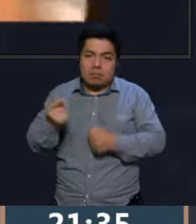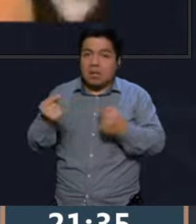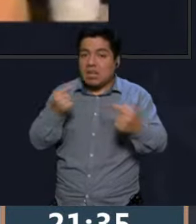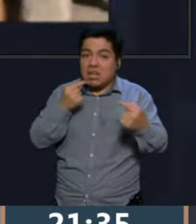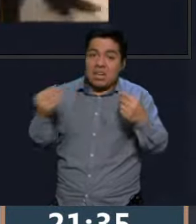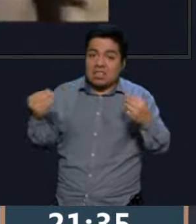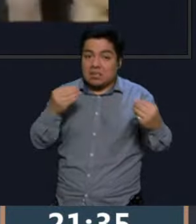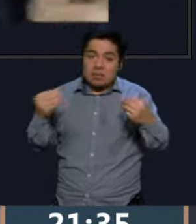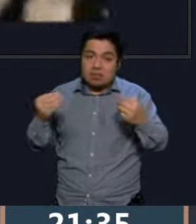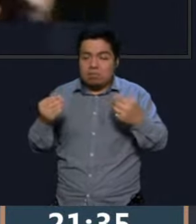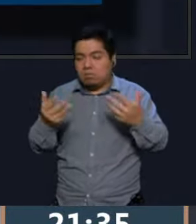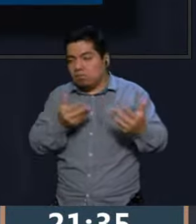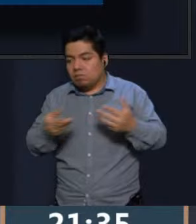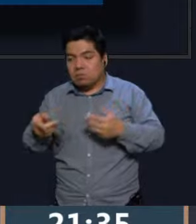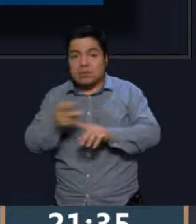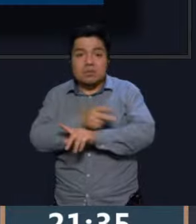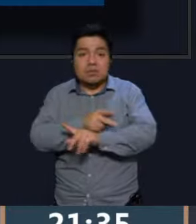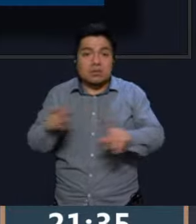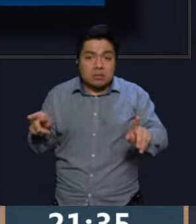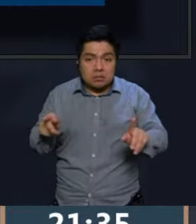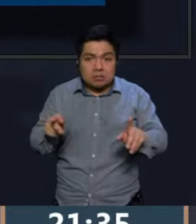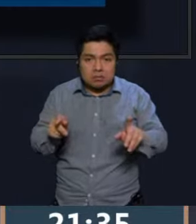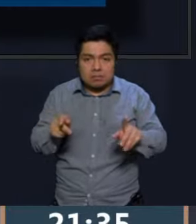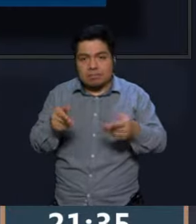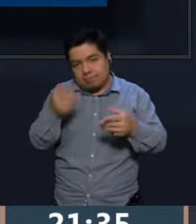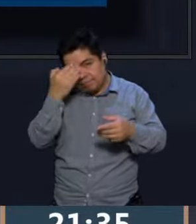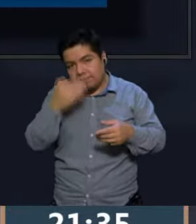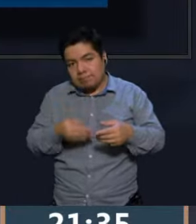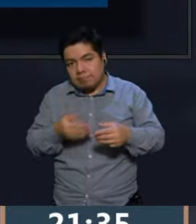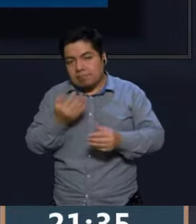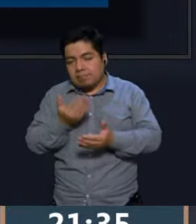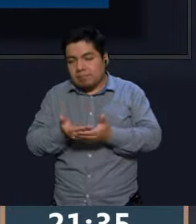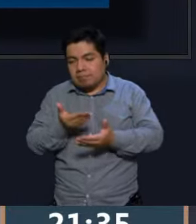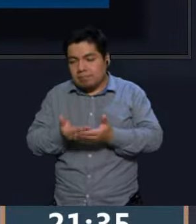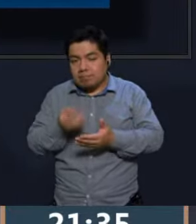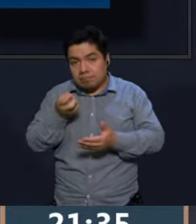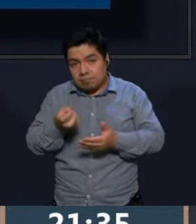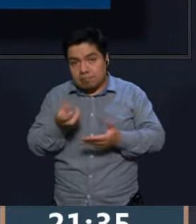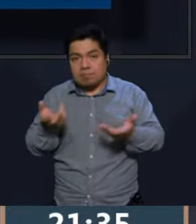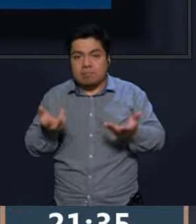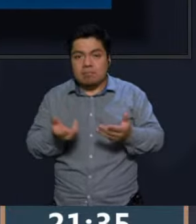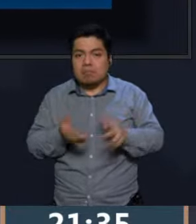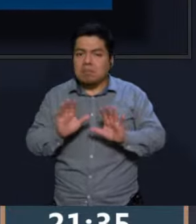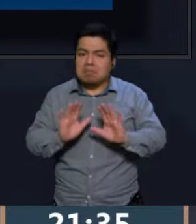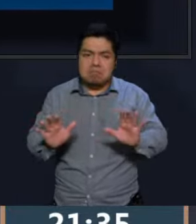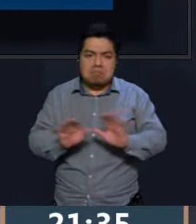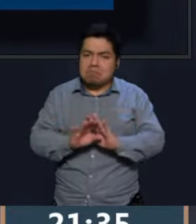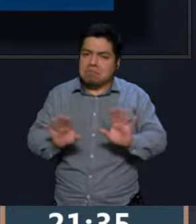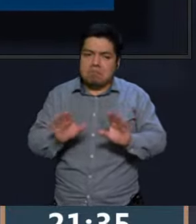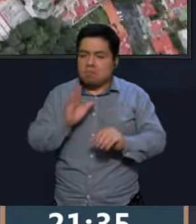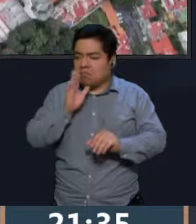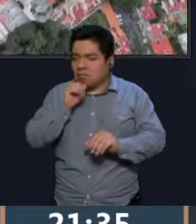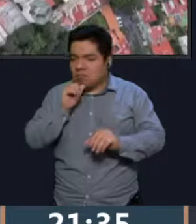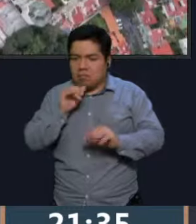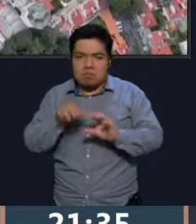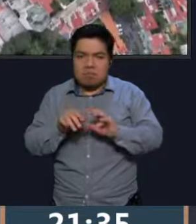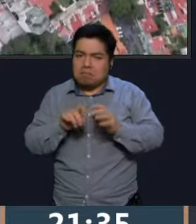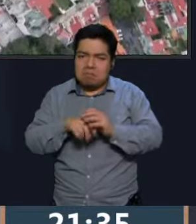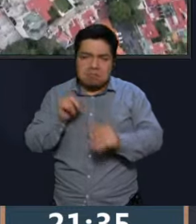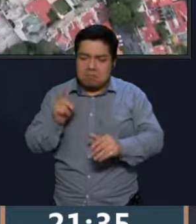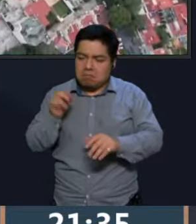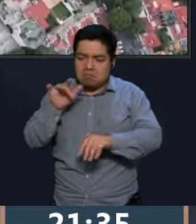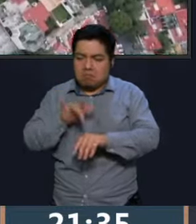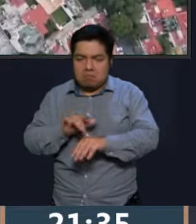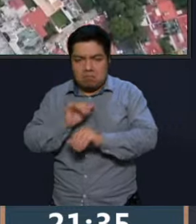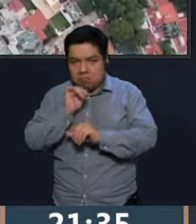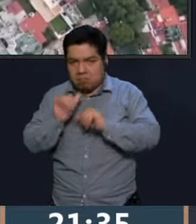espacio de deliberación pública que está justamente diseñado para ese propósito, pues esto se quedó fuera de las medidas cautelares, esto no fue objeto, y